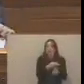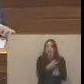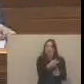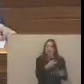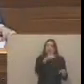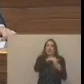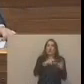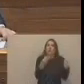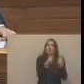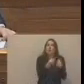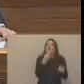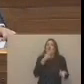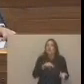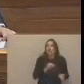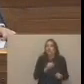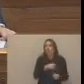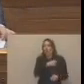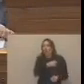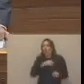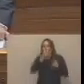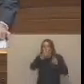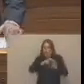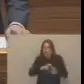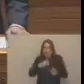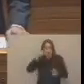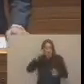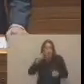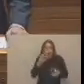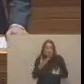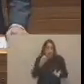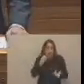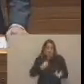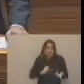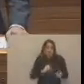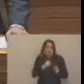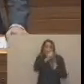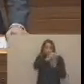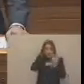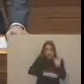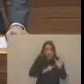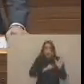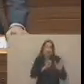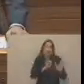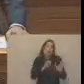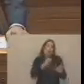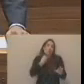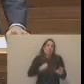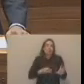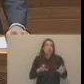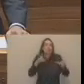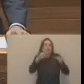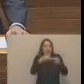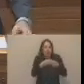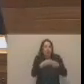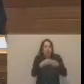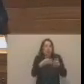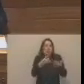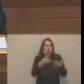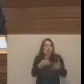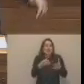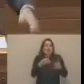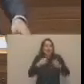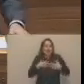la Comisión de las Listas de Espera, con los mismos que producen las listas de espera, con los mismos que están privatizando la sanidad. ¿Con quién las han votado? ¿Con quién han